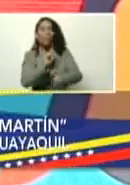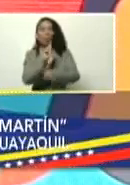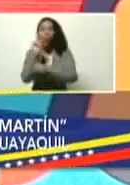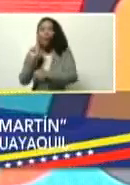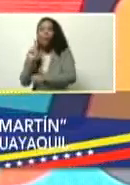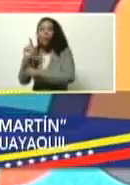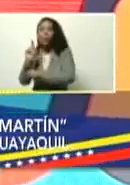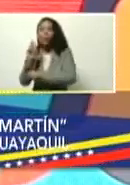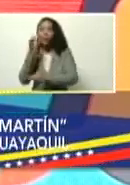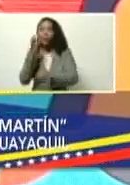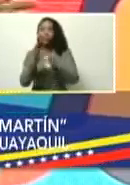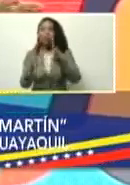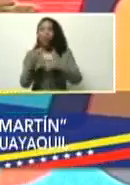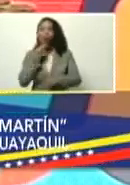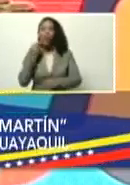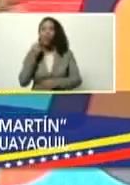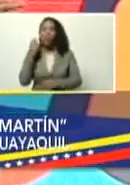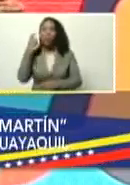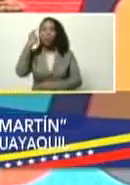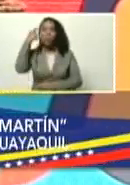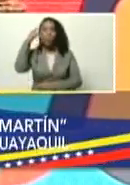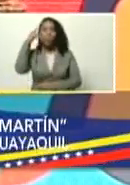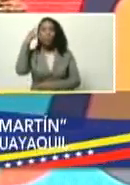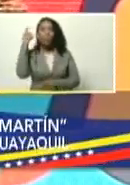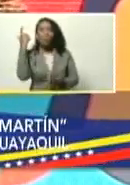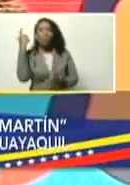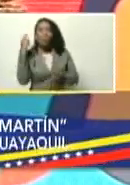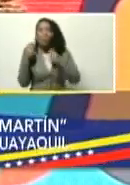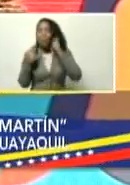Y lamentablemente los muchachos no sabían.